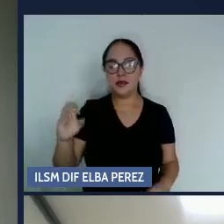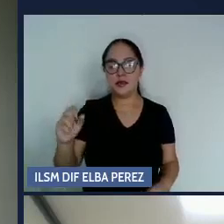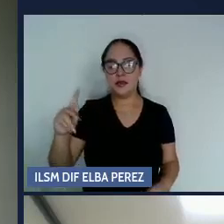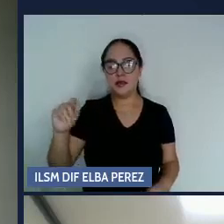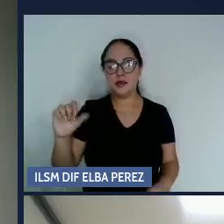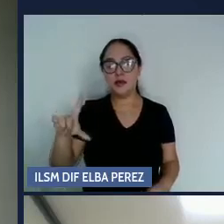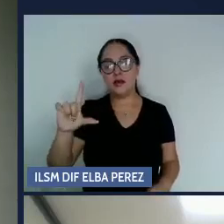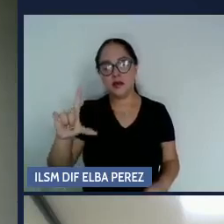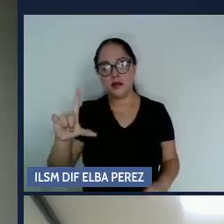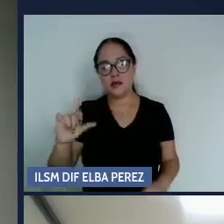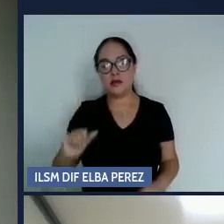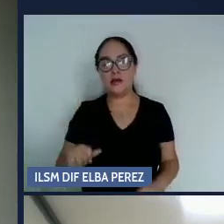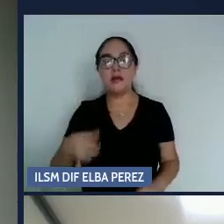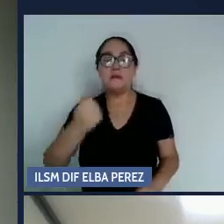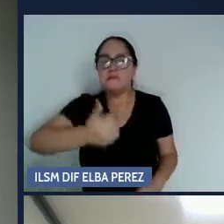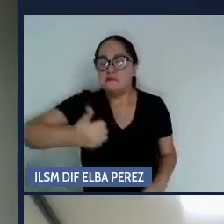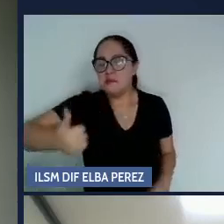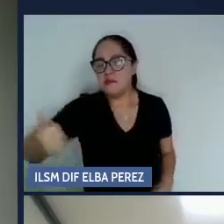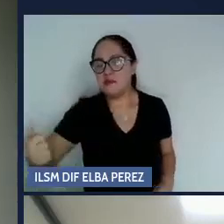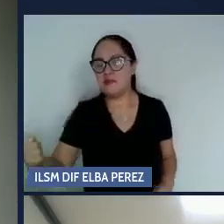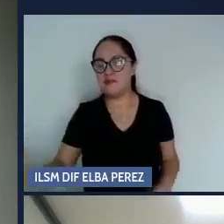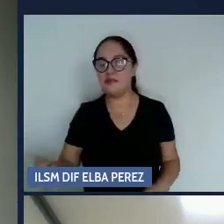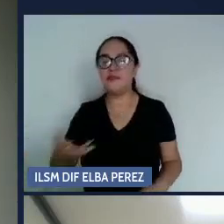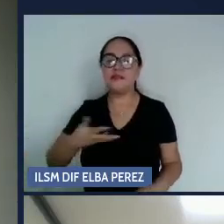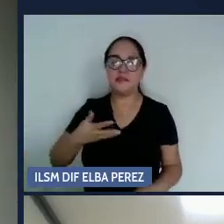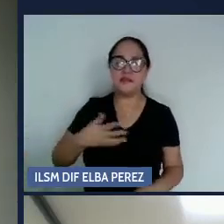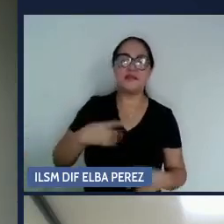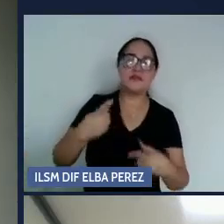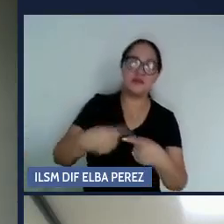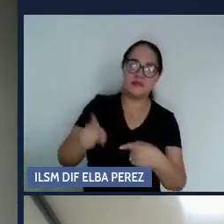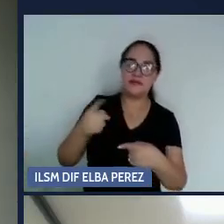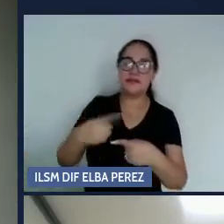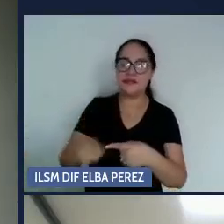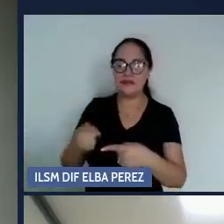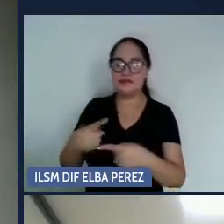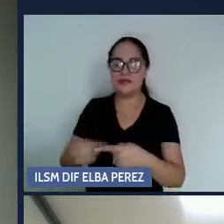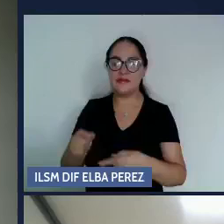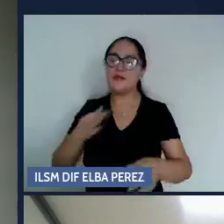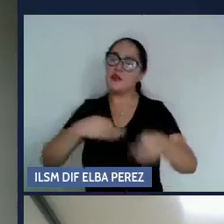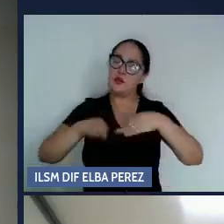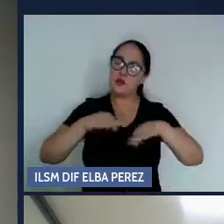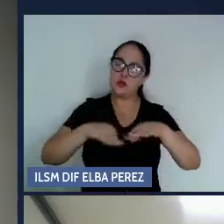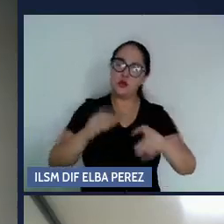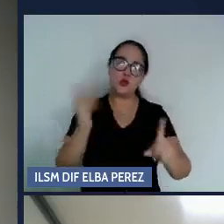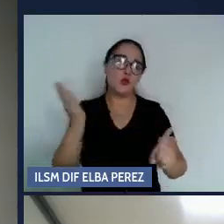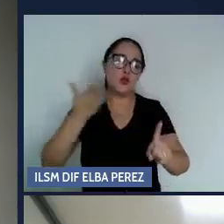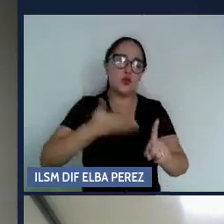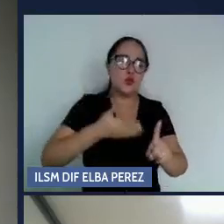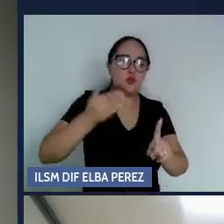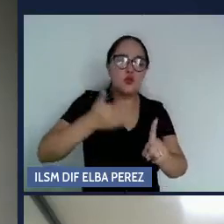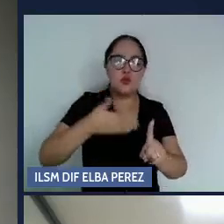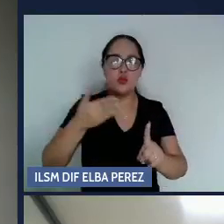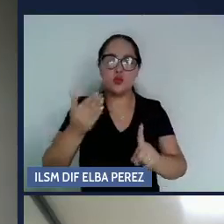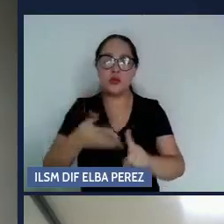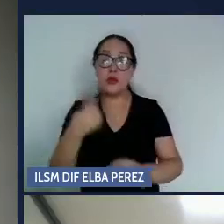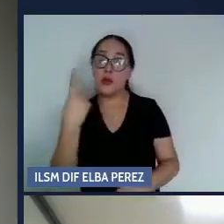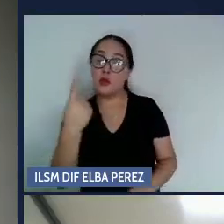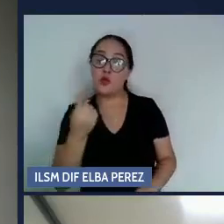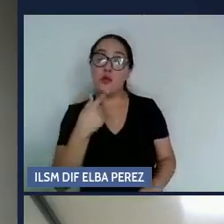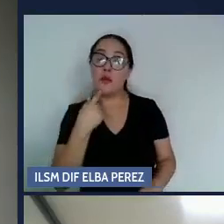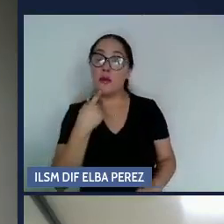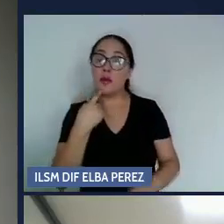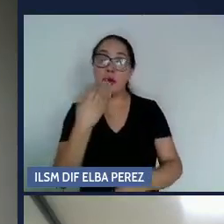sus competencias, sus responsabilidades. Y una de esas responsabilidades es estar en comunicación con las